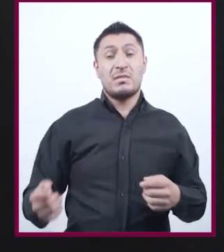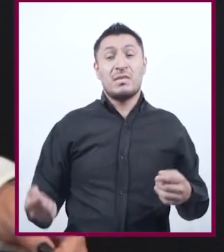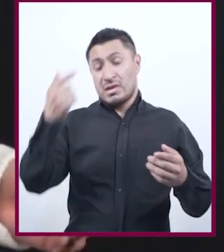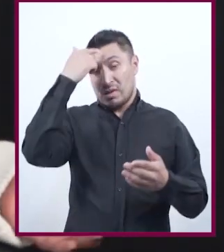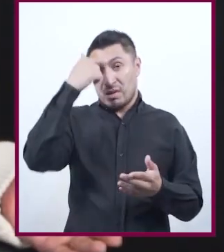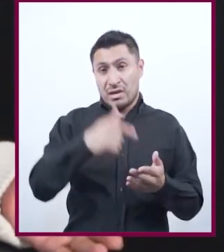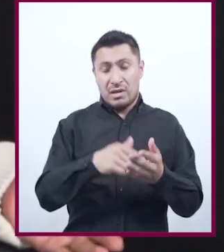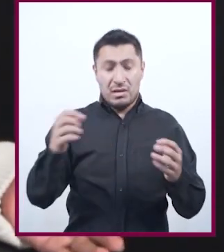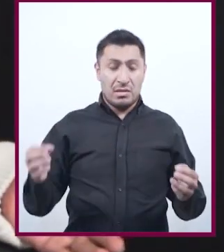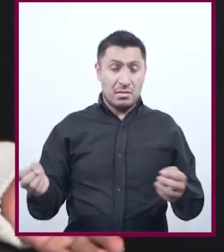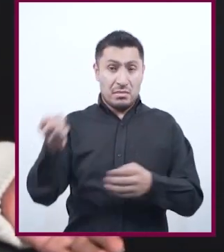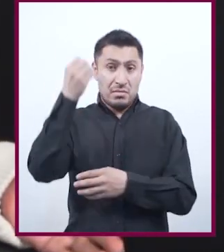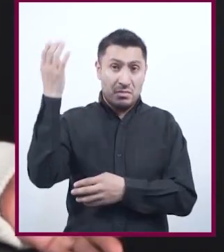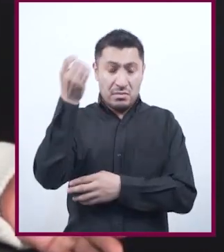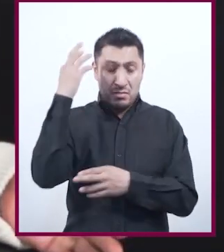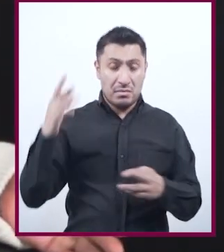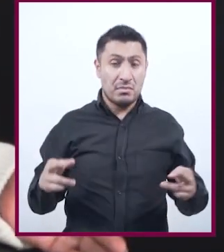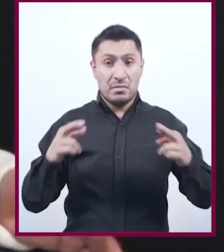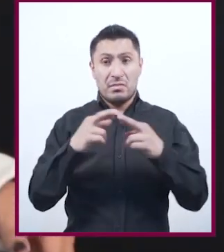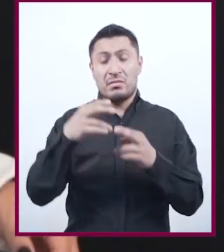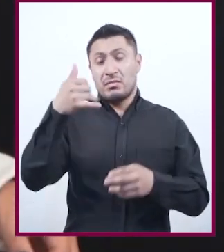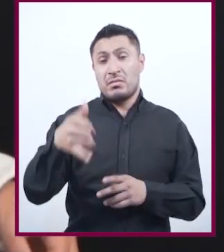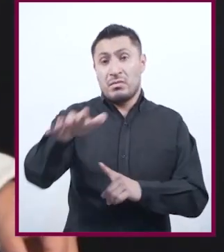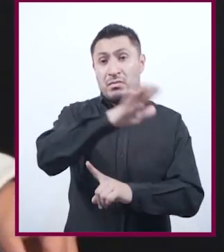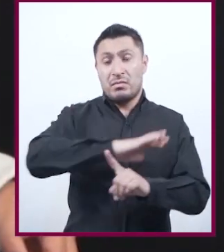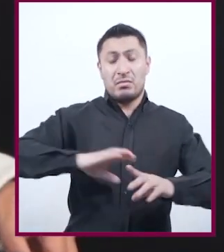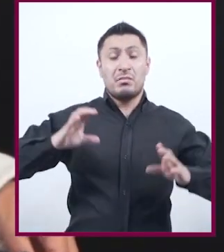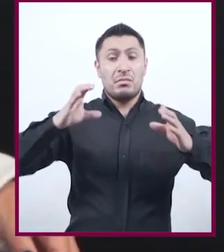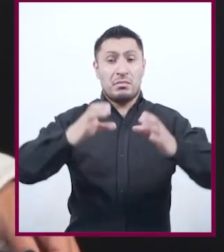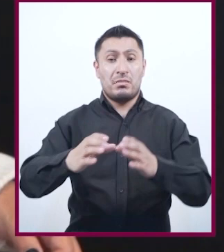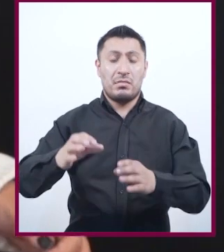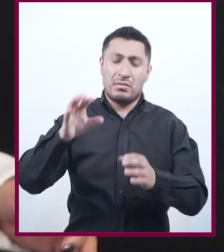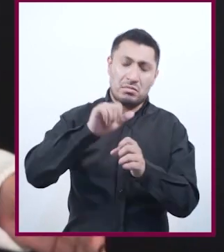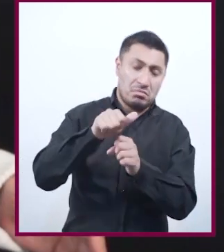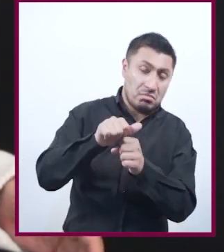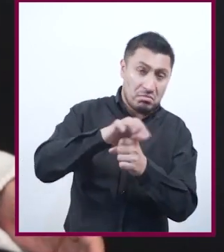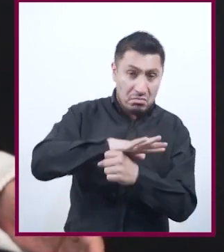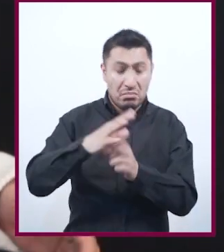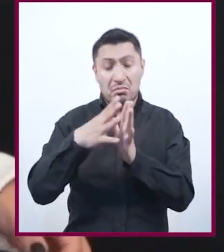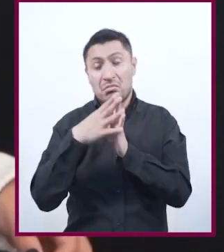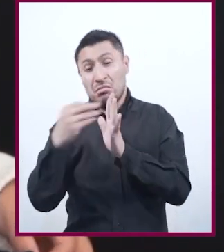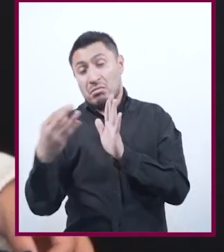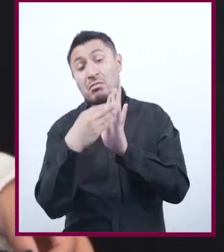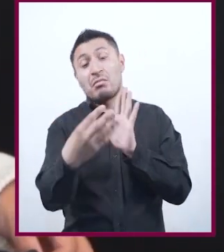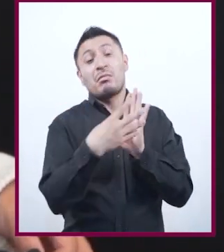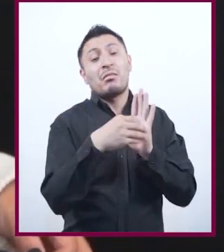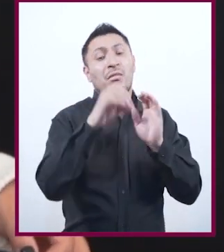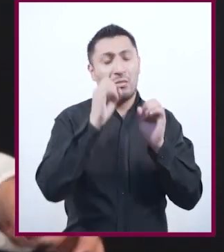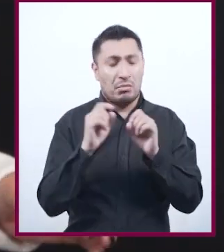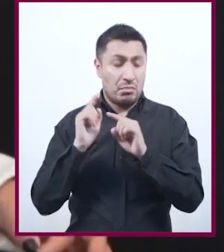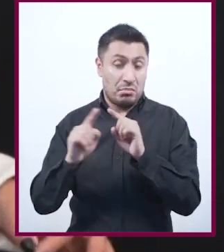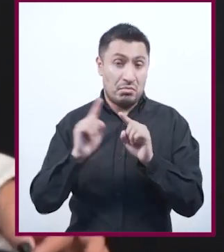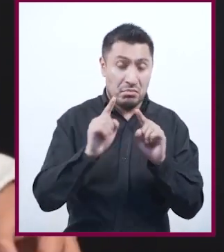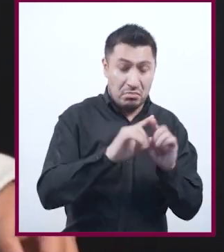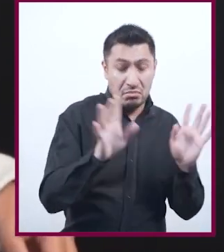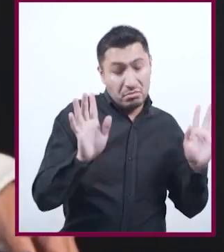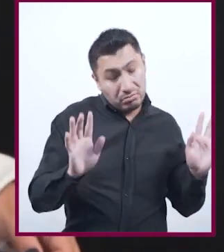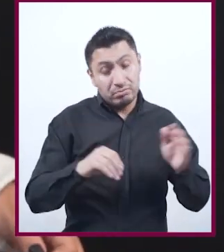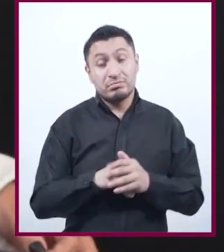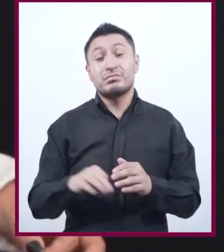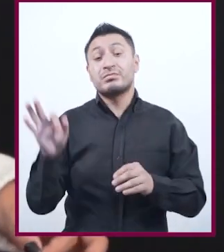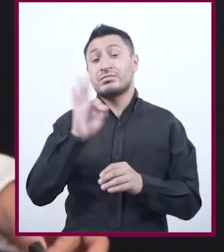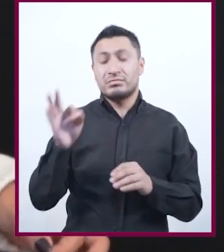comunidad. Ya se trate de epidemias u otro tipo de circunstancias. Ya sea que ocurra en el antiguo régimen o en la